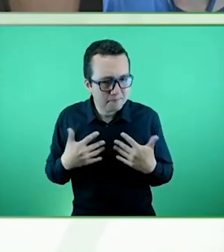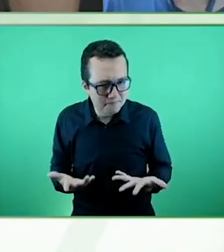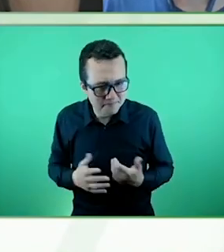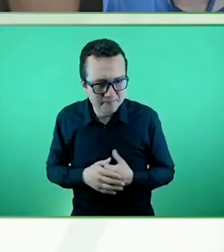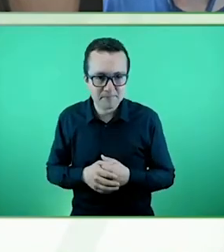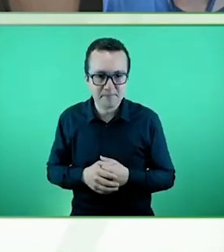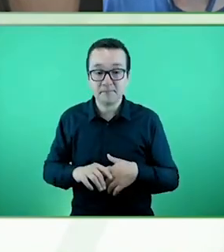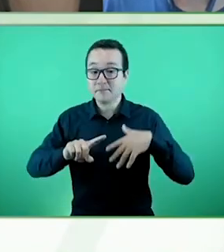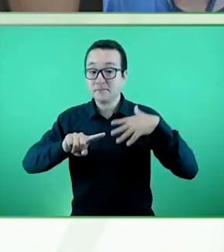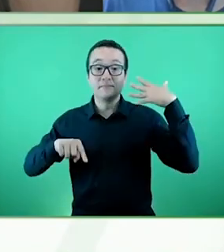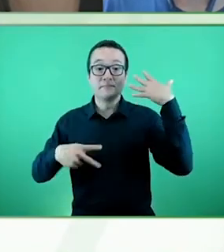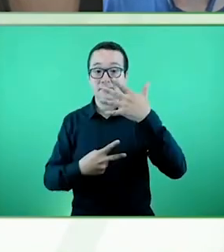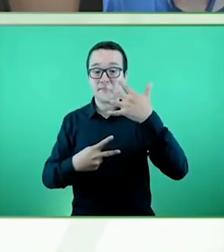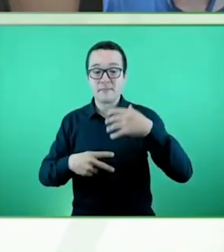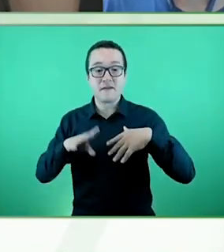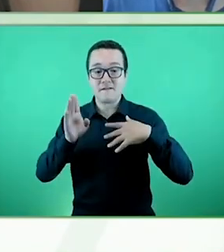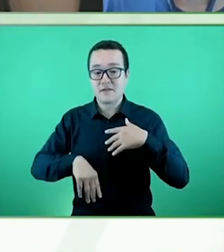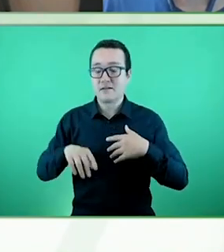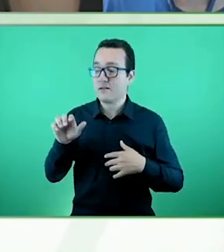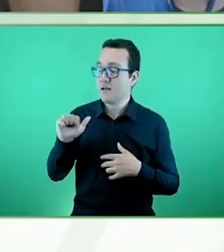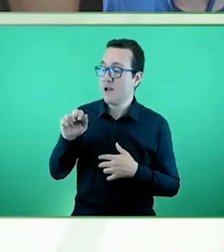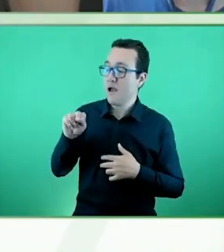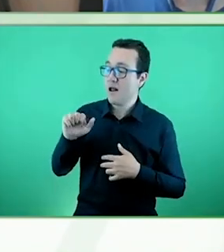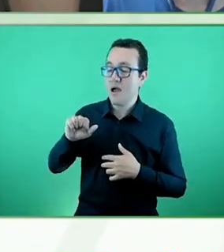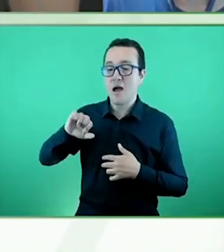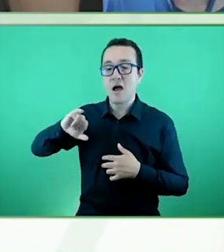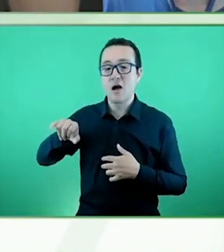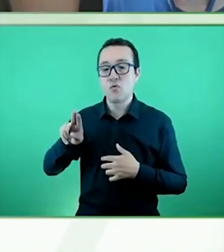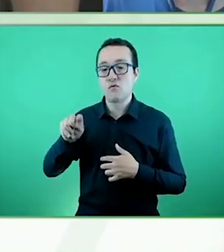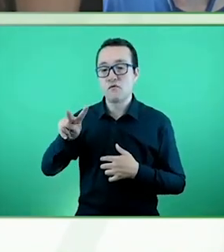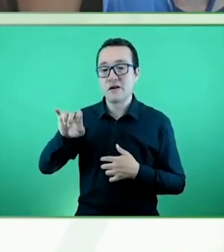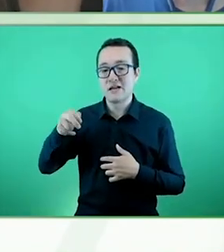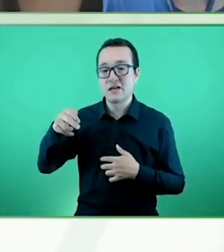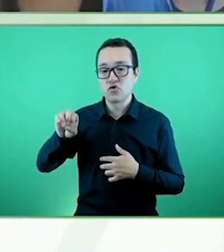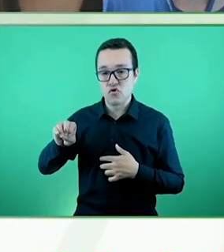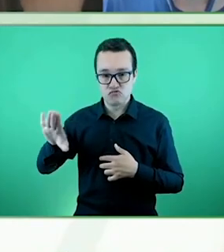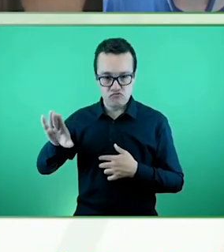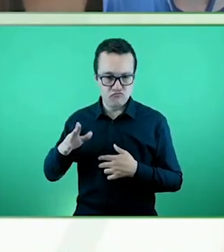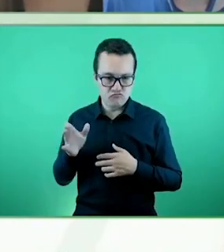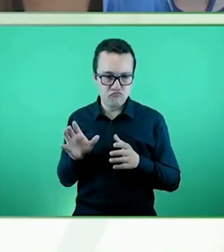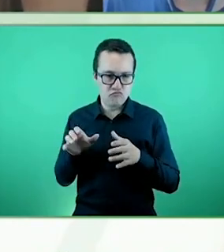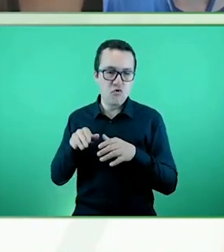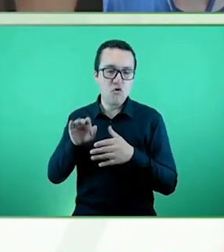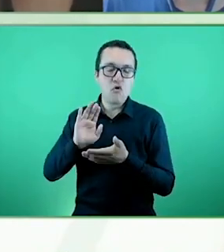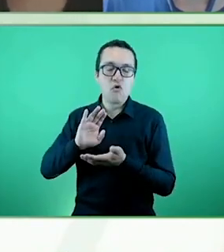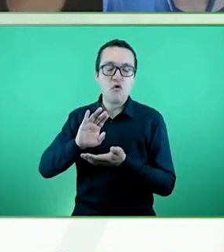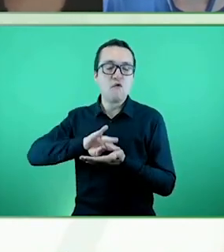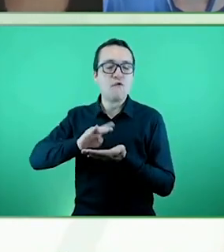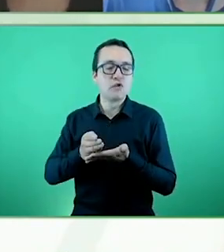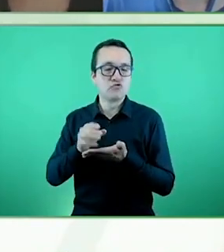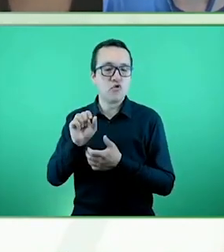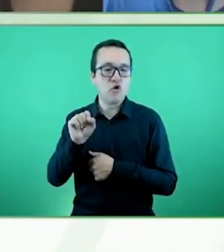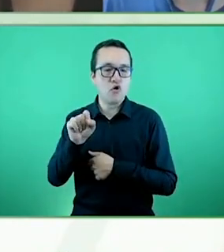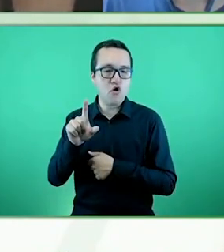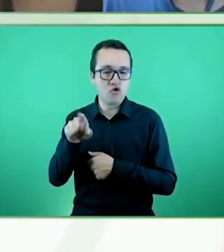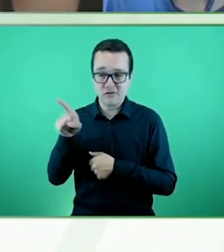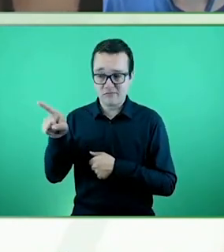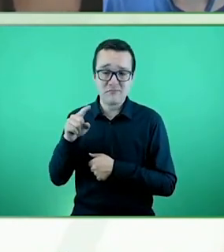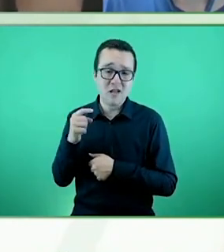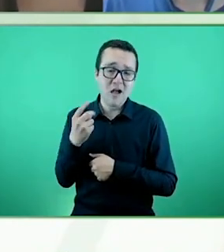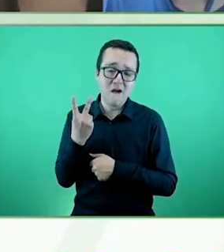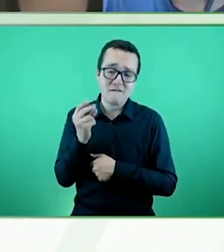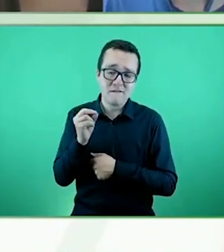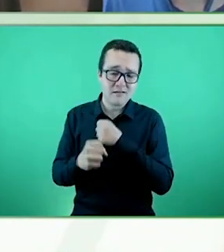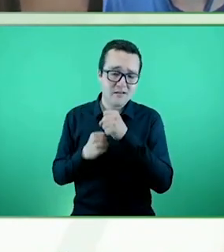a Ana Juviño de Fundación 11. Ana cuenta con más de 20 años de experiencia en el sector de la discapacidad vinculada